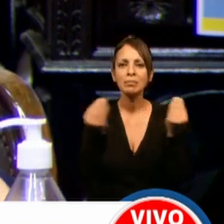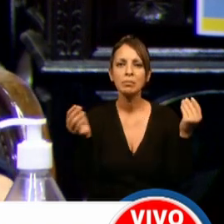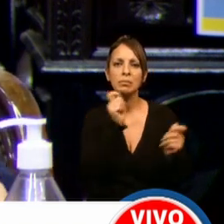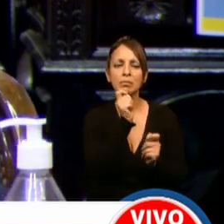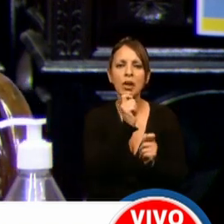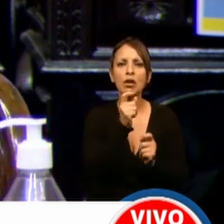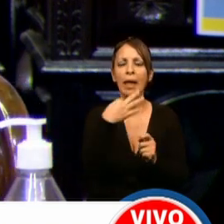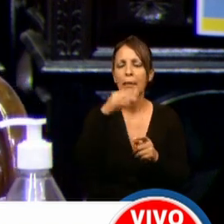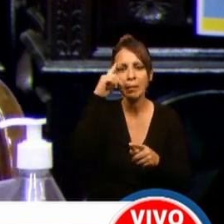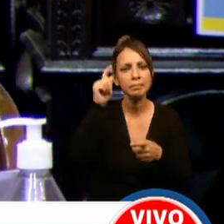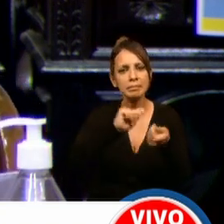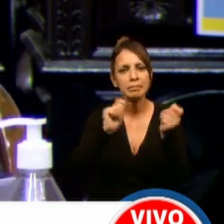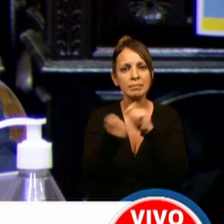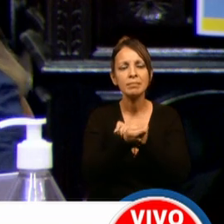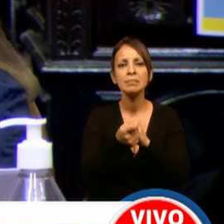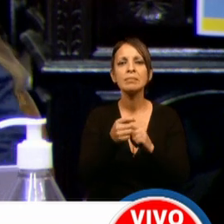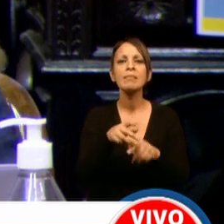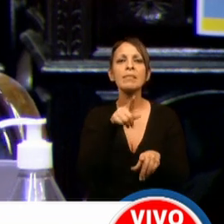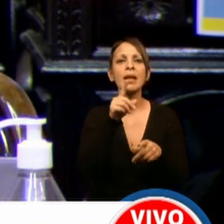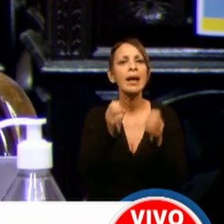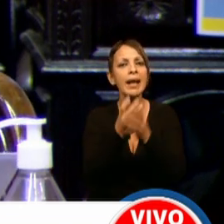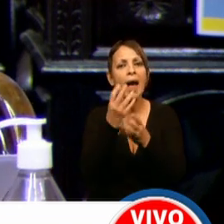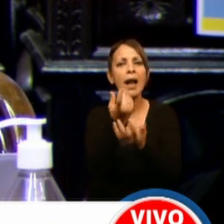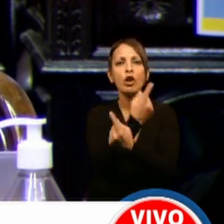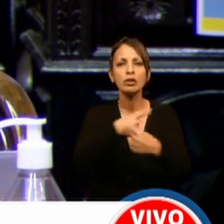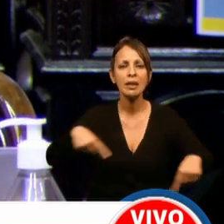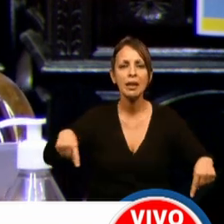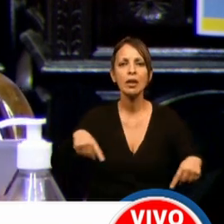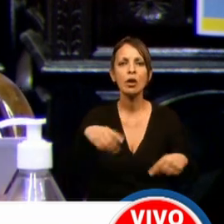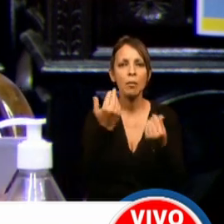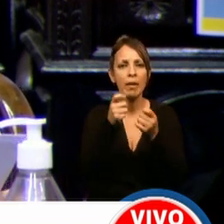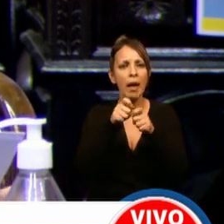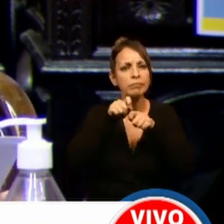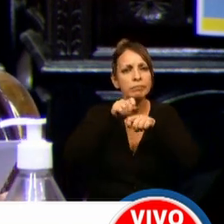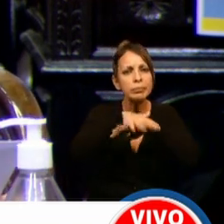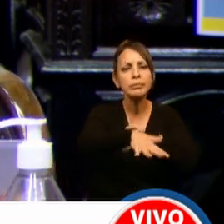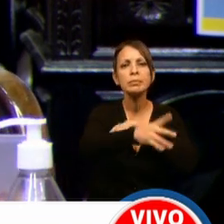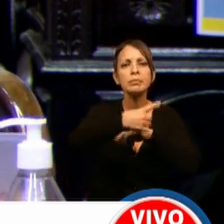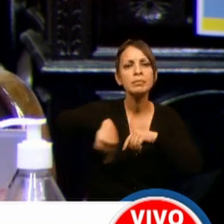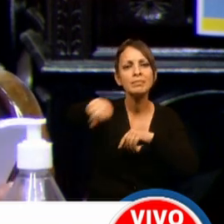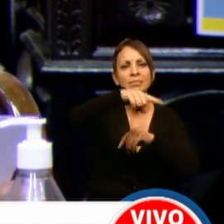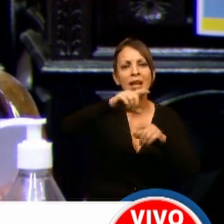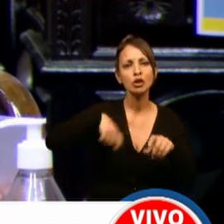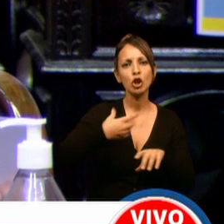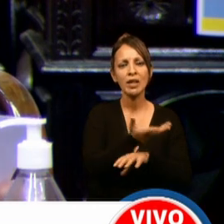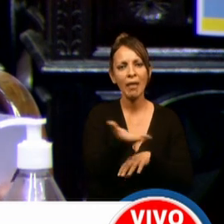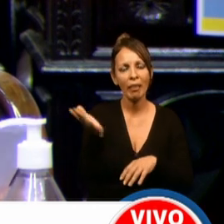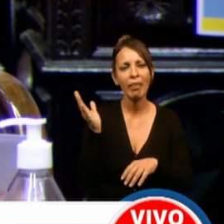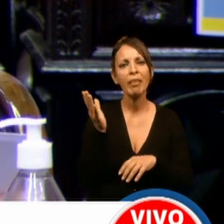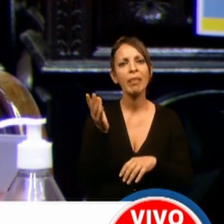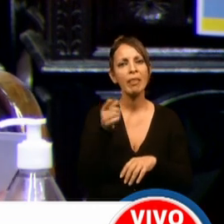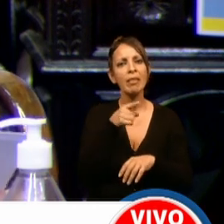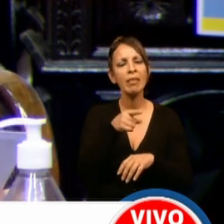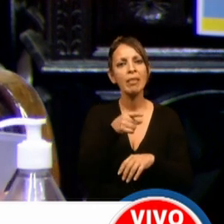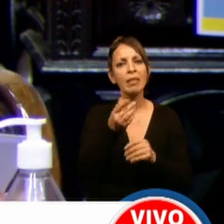perspectiva de género y elaborar contenidos que permitan incidir en el imaginario colectivo de una sociedad